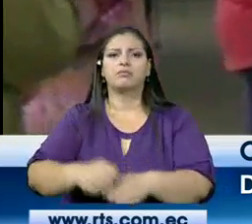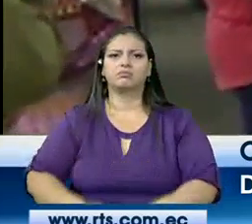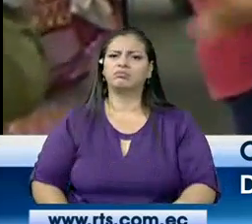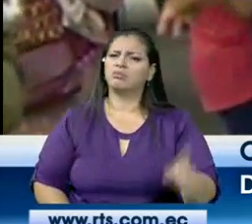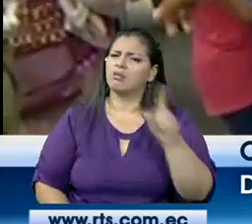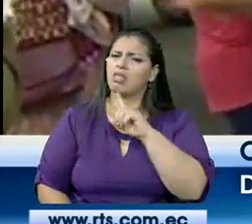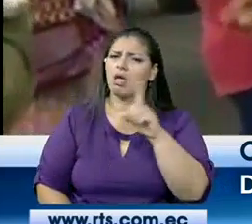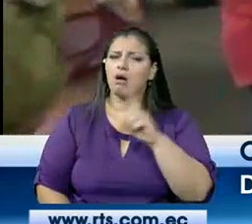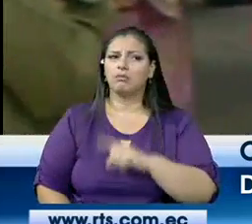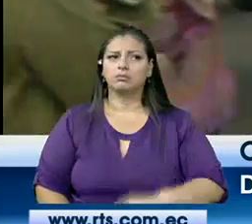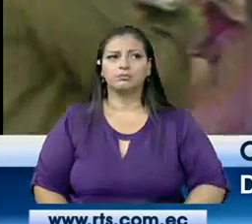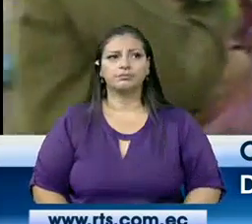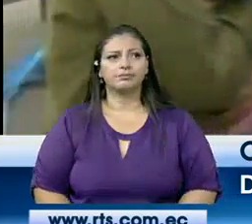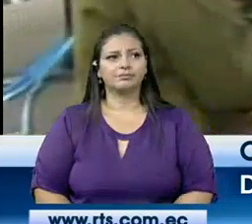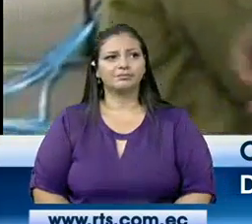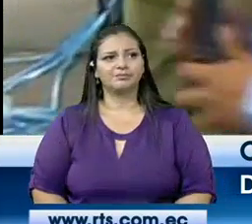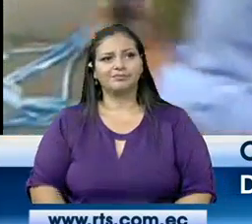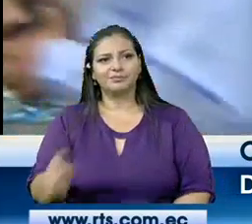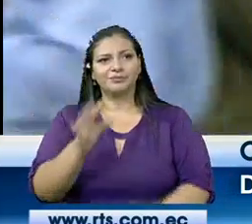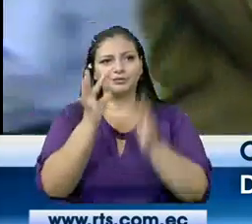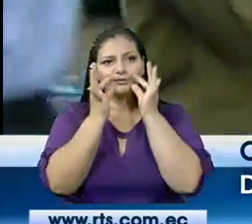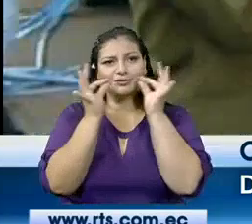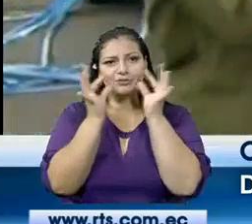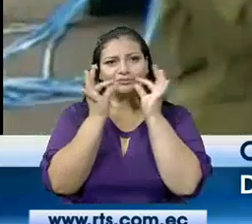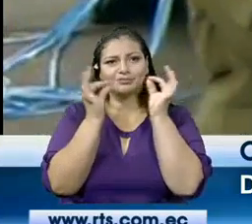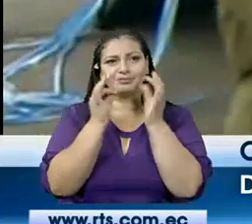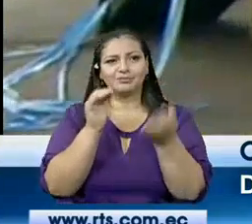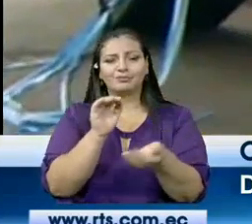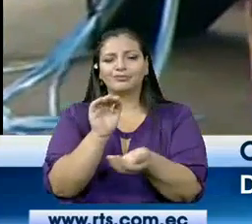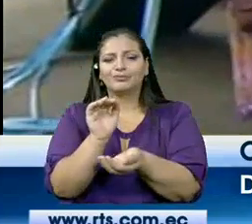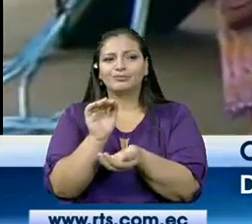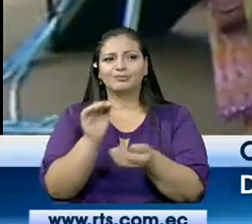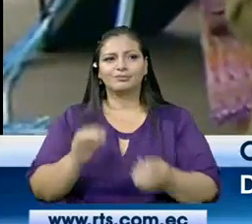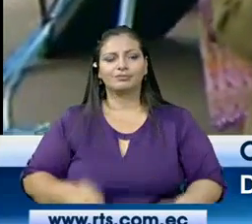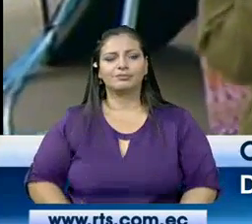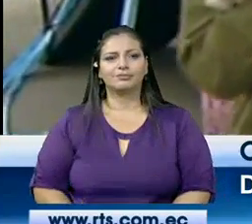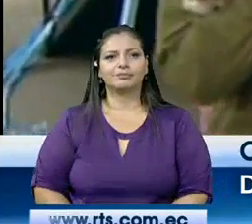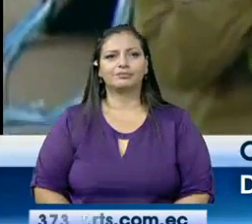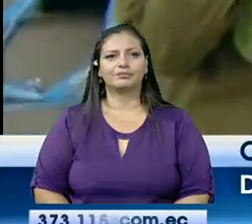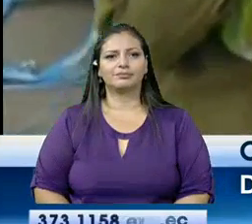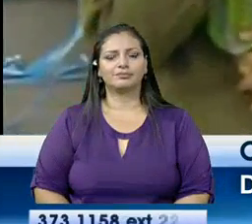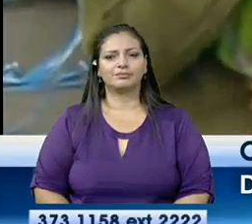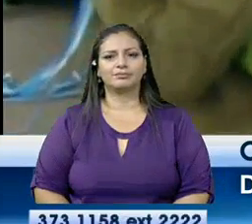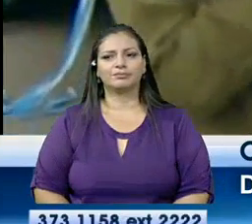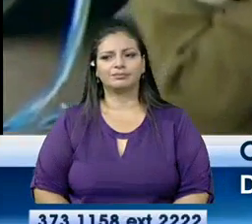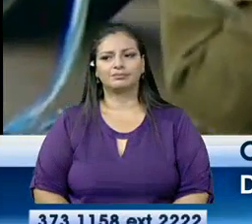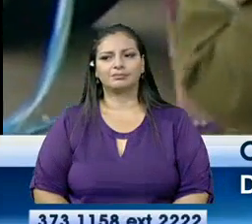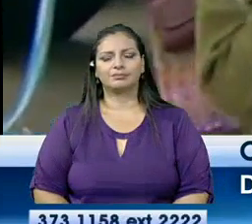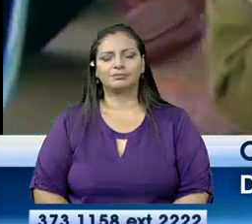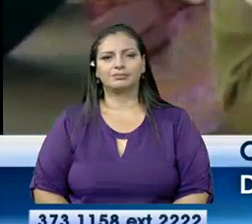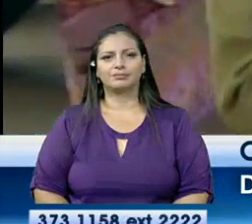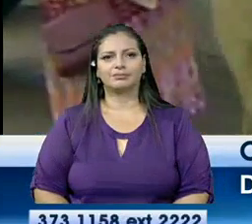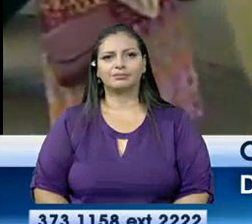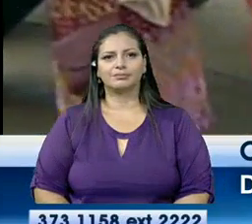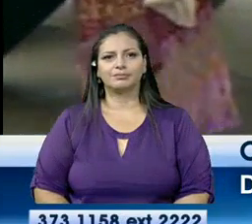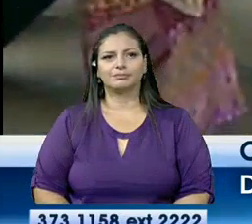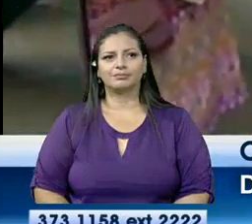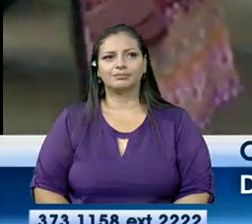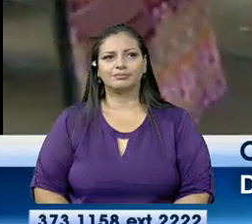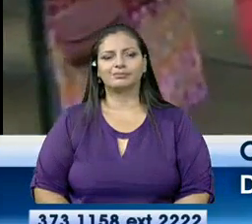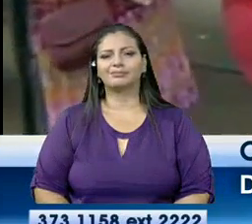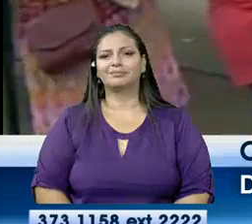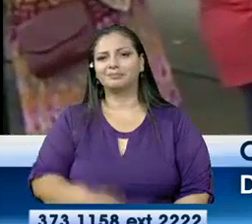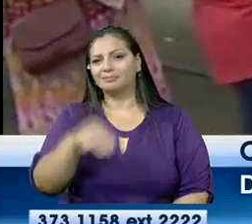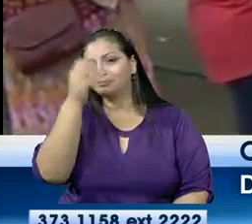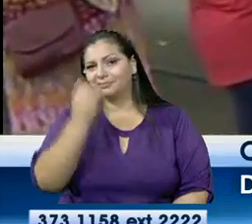los gatitos, acá la niña tiene también su gatito, su mascotita. Otro amigo, sí, por acá con quien podemos conversar, dialogar. Mi estimado, muy buenos